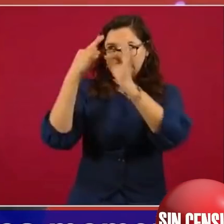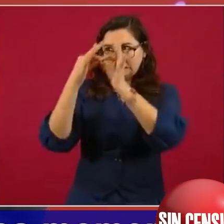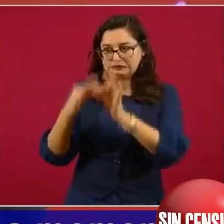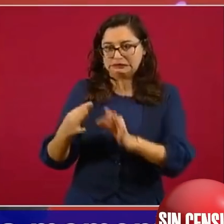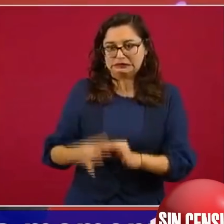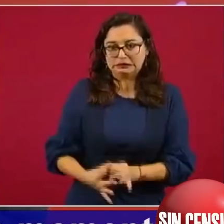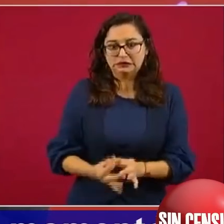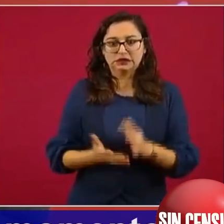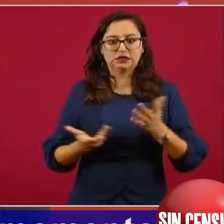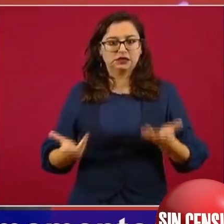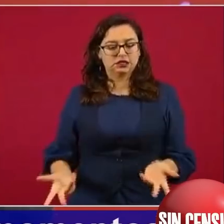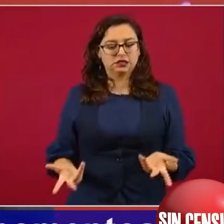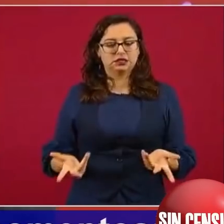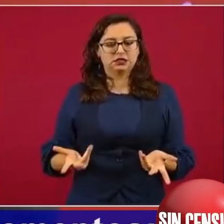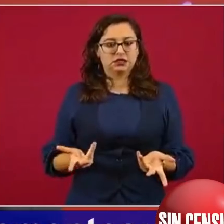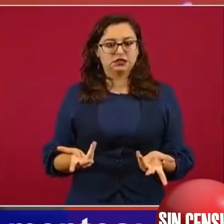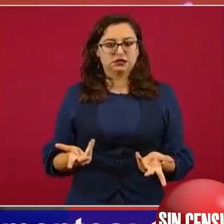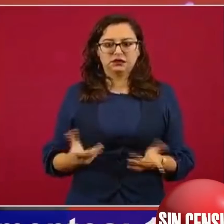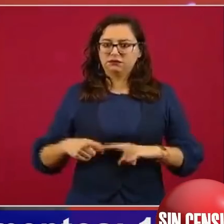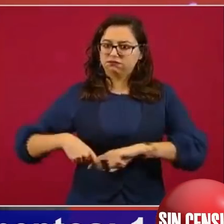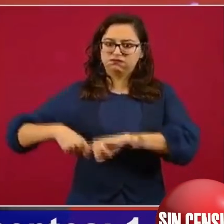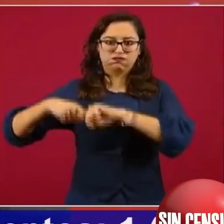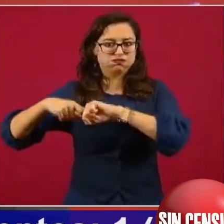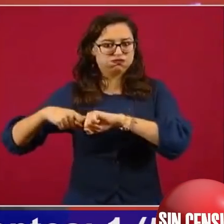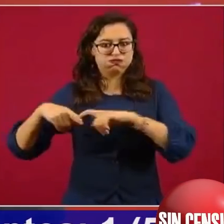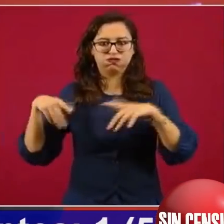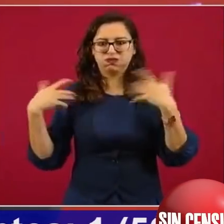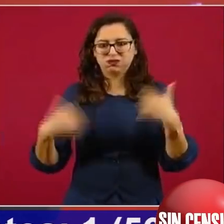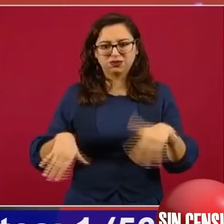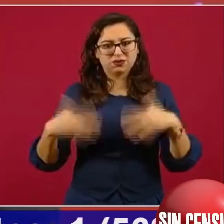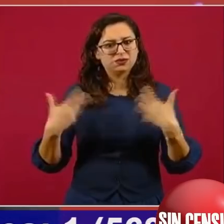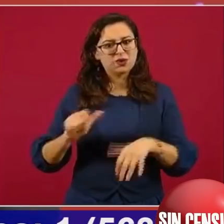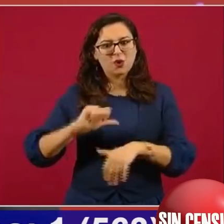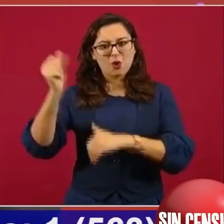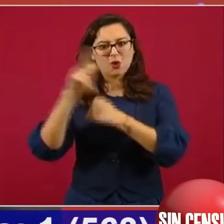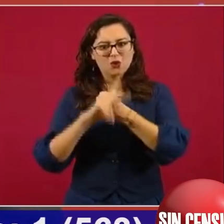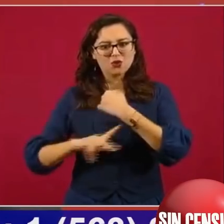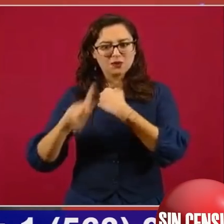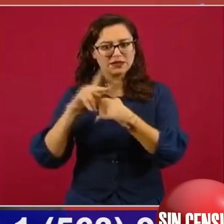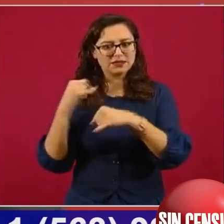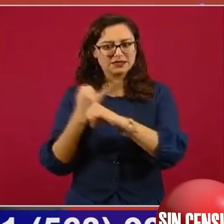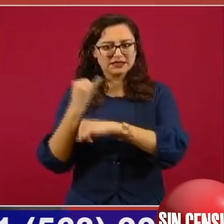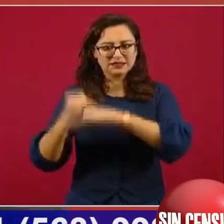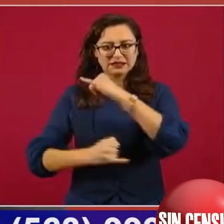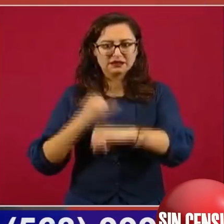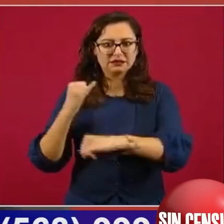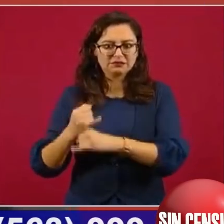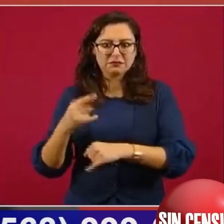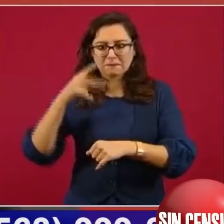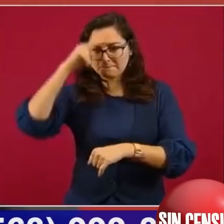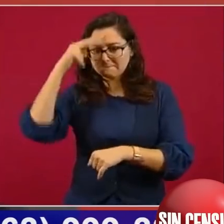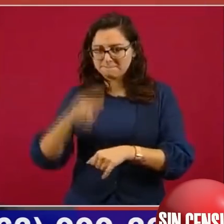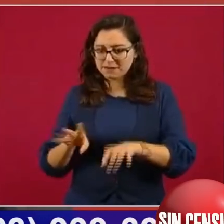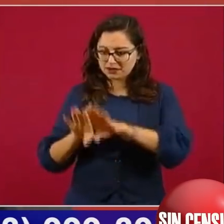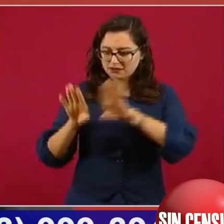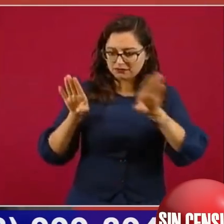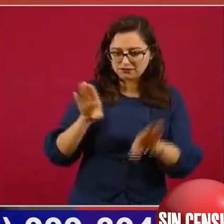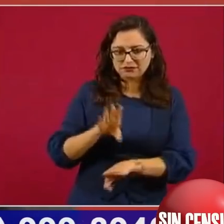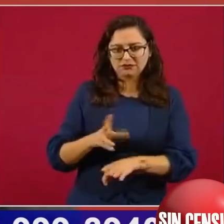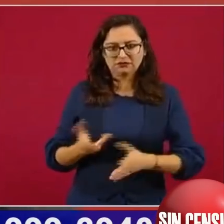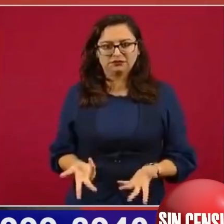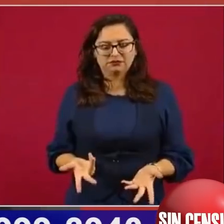teníamos que aplicar, una dependencia total. Entonces, ¿qué no podemos